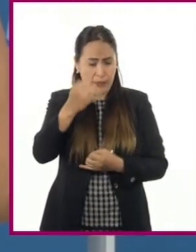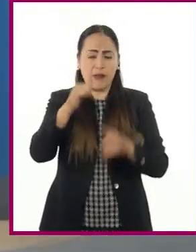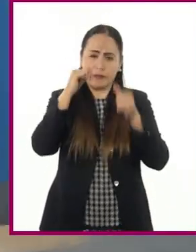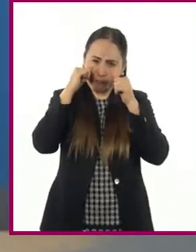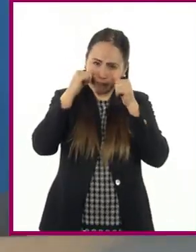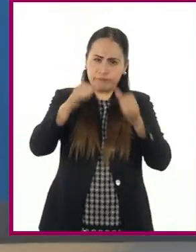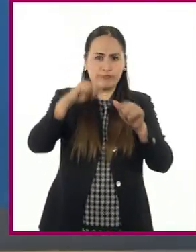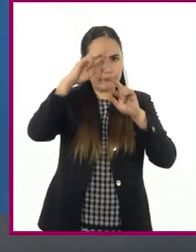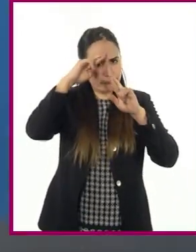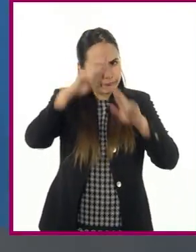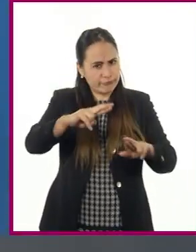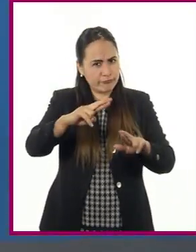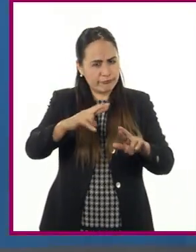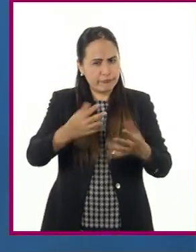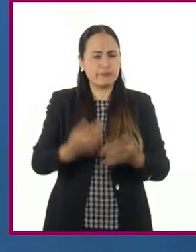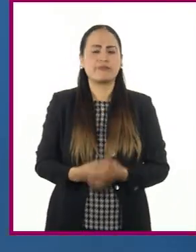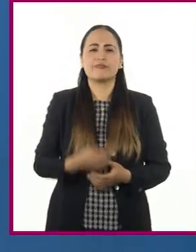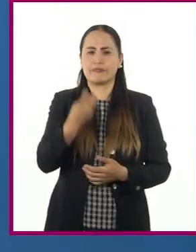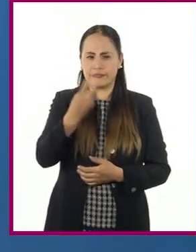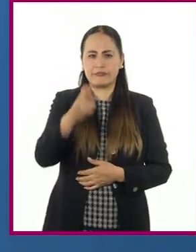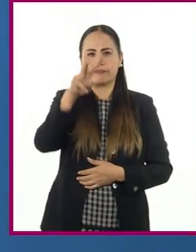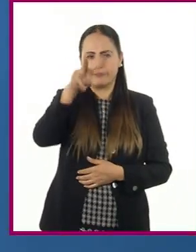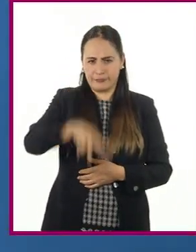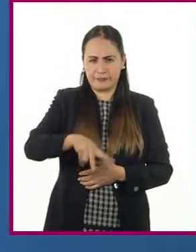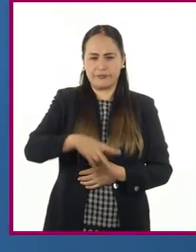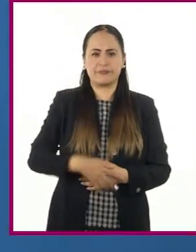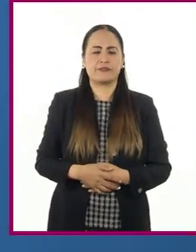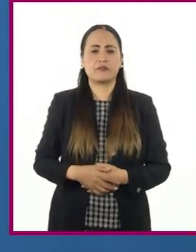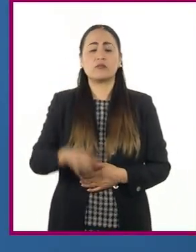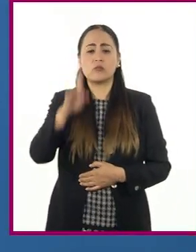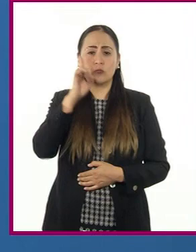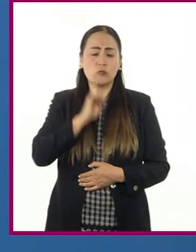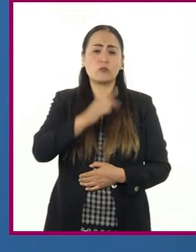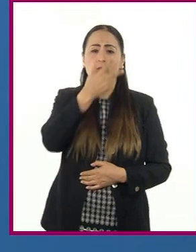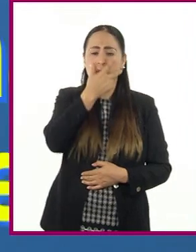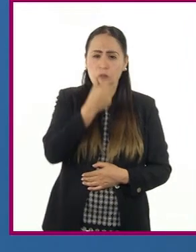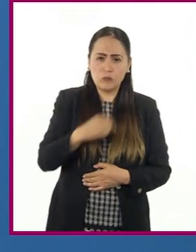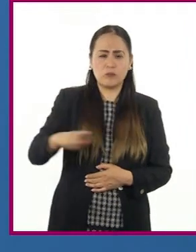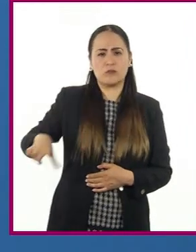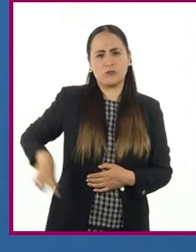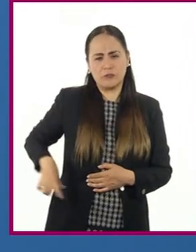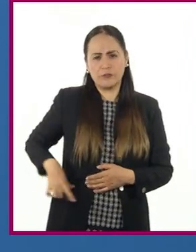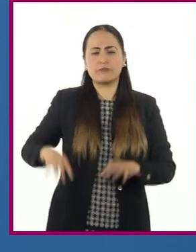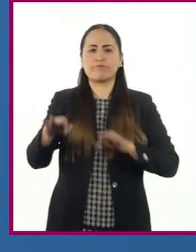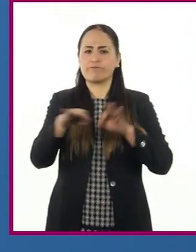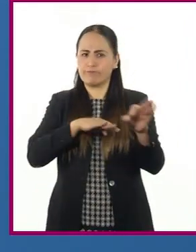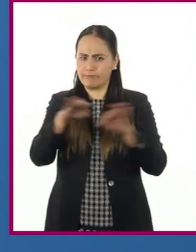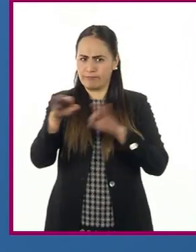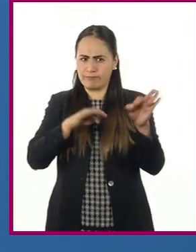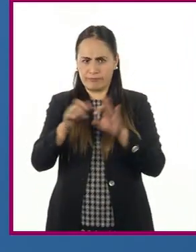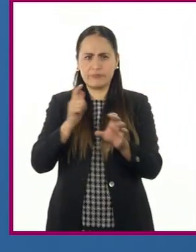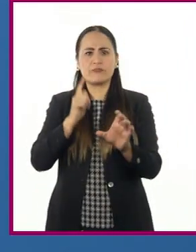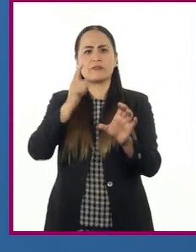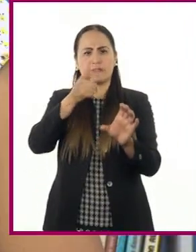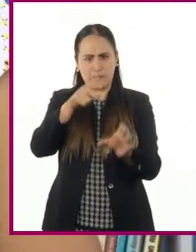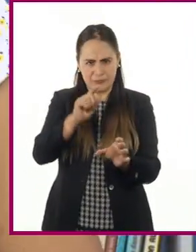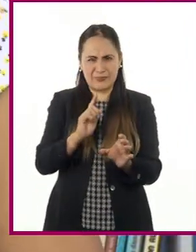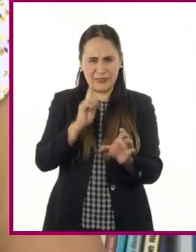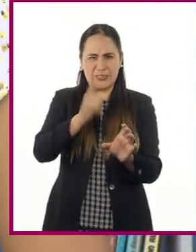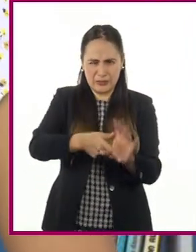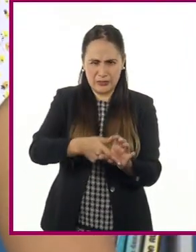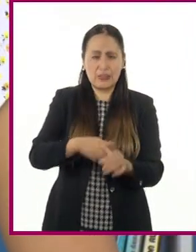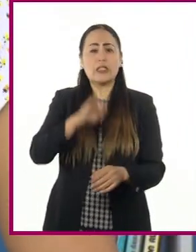opiniones. Estoy de acuerdo, Nadia. Toda servidora y servidor público debe escuchar activamente y no solo